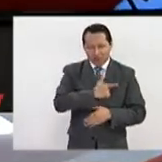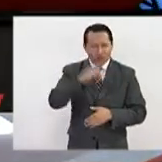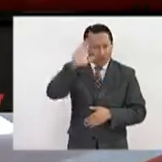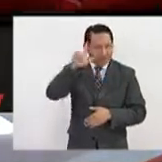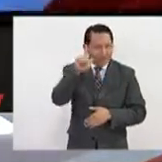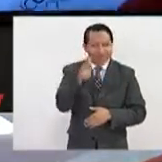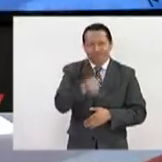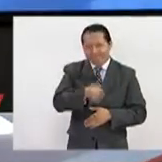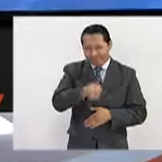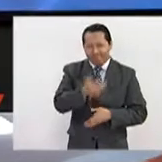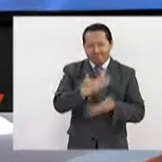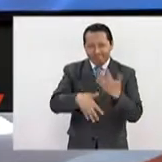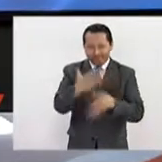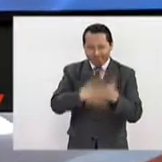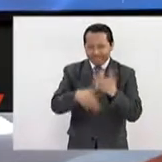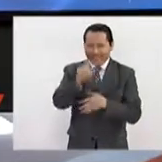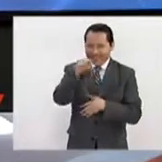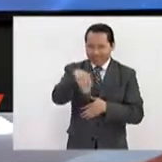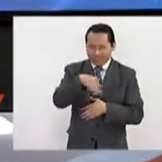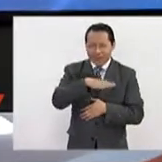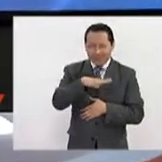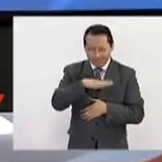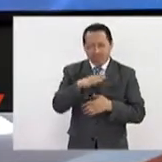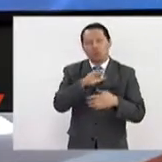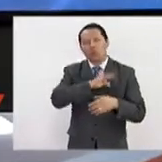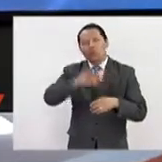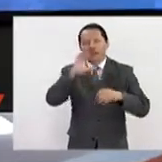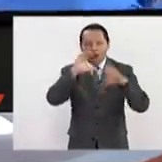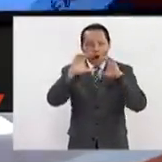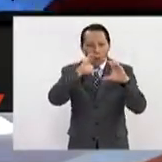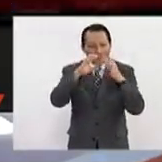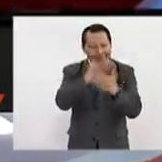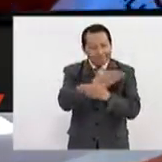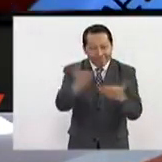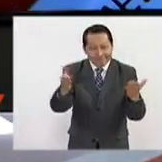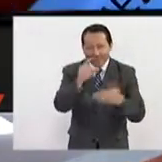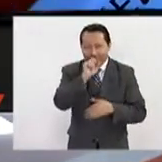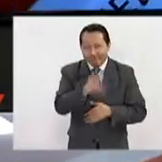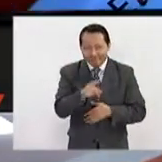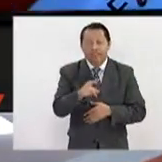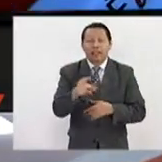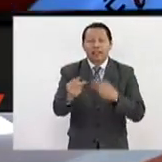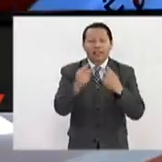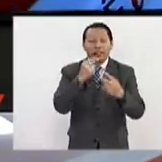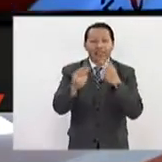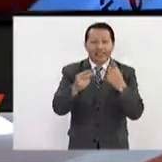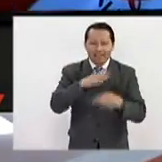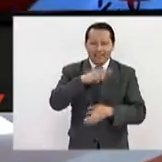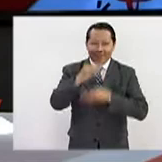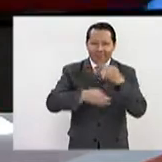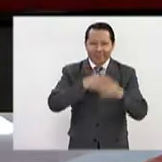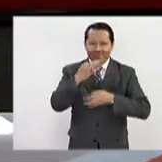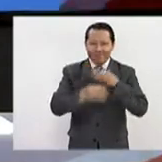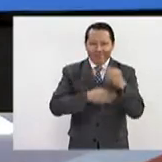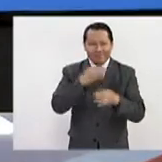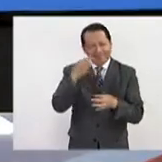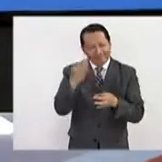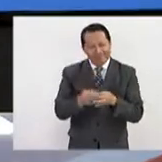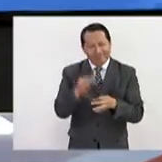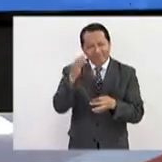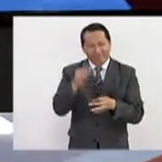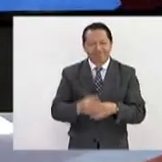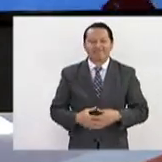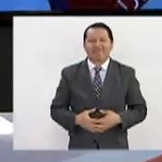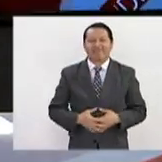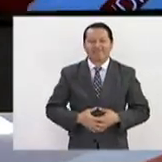Miguel González, quien se encuentra en la lengua de señas mexicana. Nos permite comunicarnos también con ustedes. Acompáñenos, este es su informativo. Le tenemos la